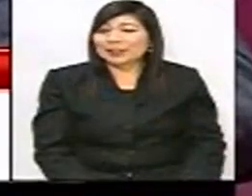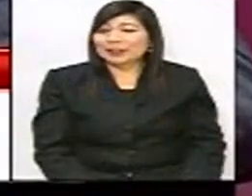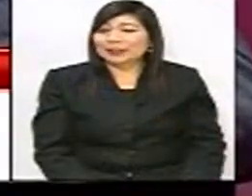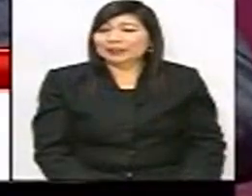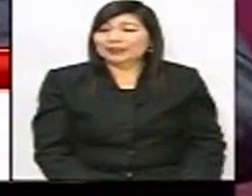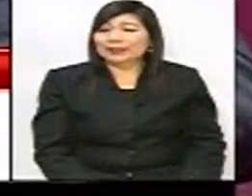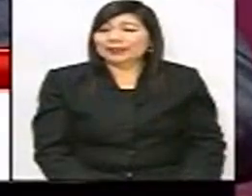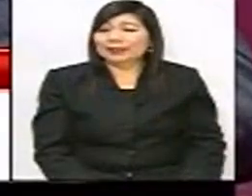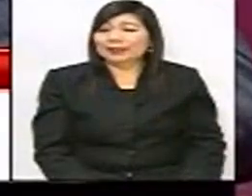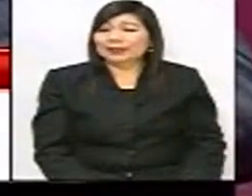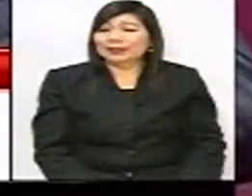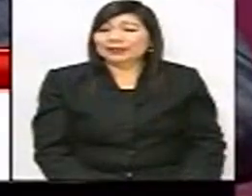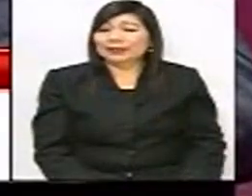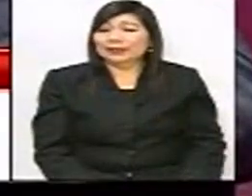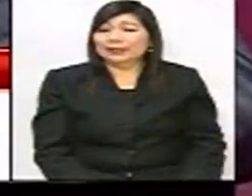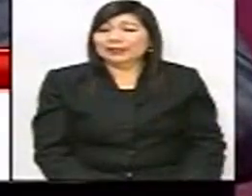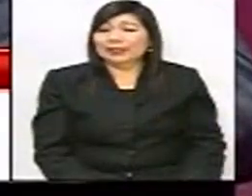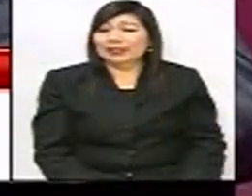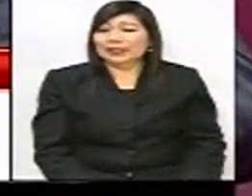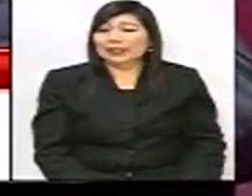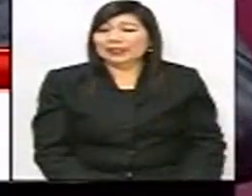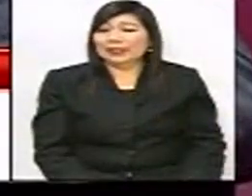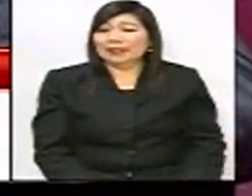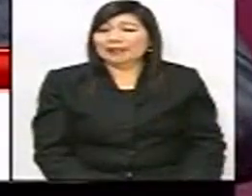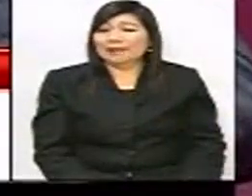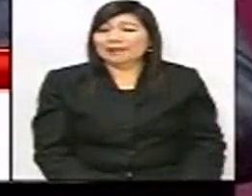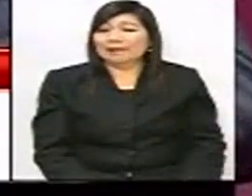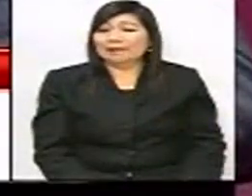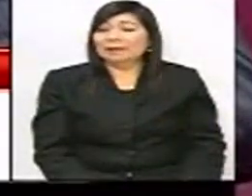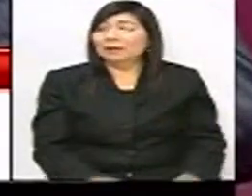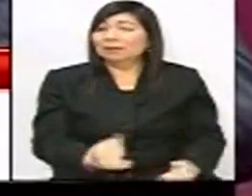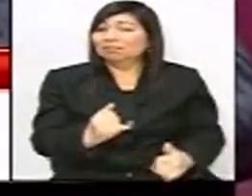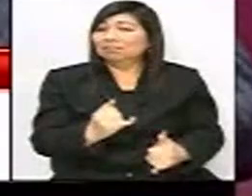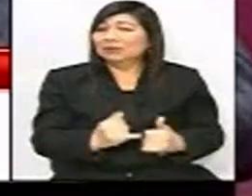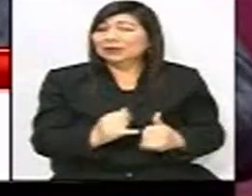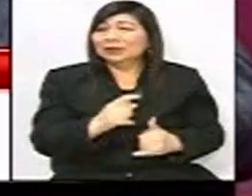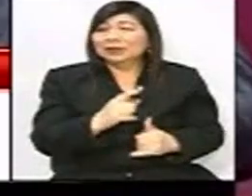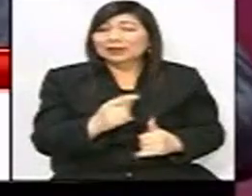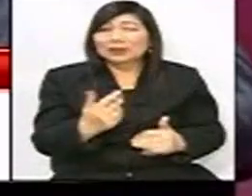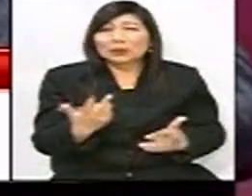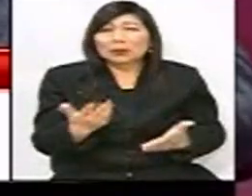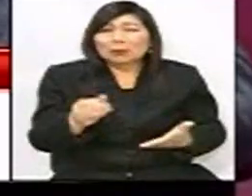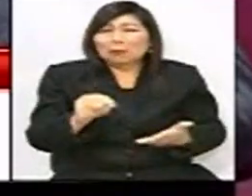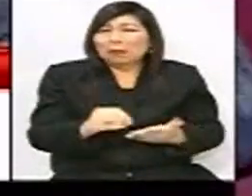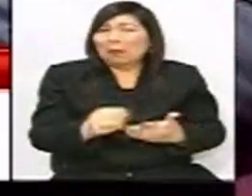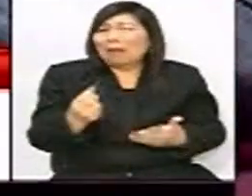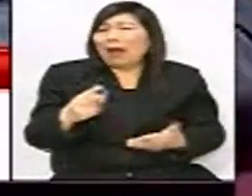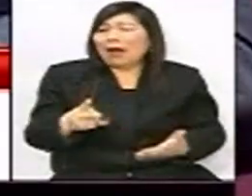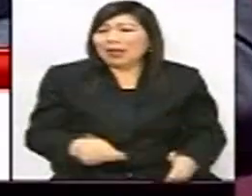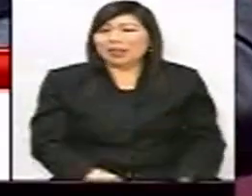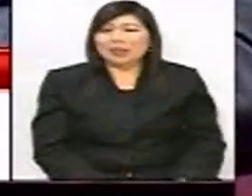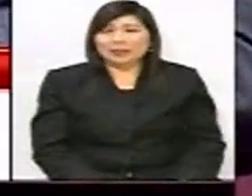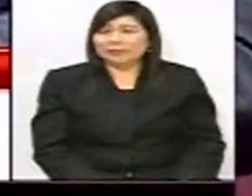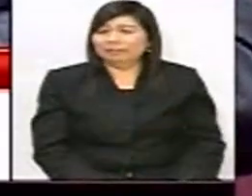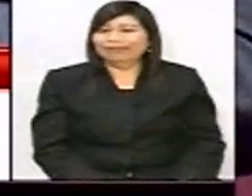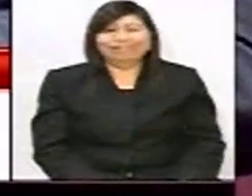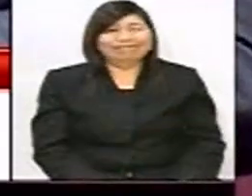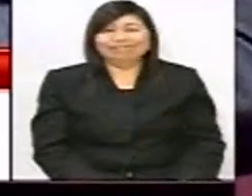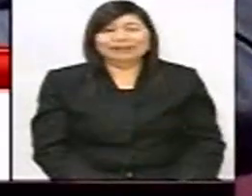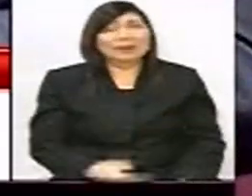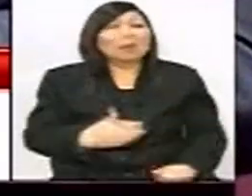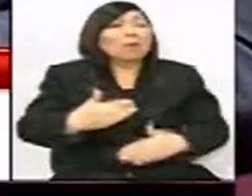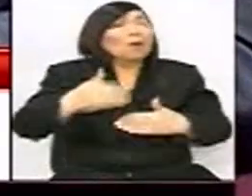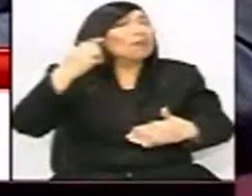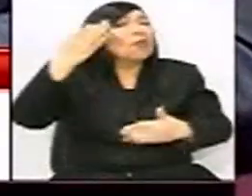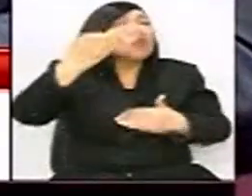probablemente, como dijo nuestro amigo Víctor Andrés Velázquez, terminará costando 7, 8 soles el peaje, quizás. Entonces, acá yo creo que es hora